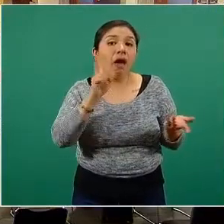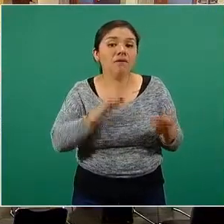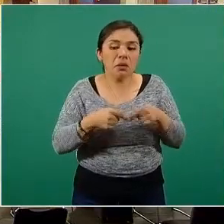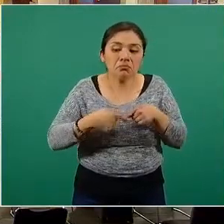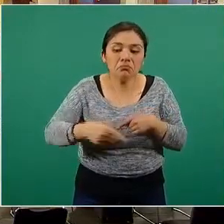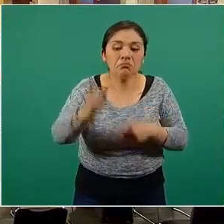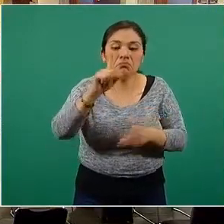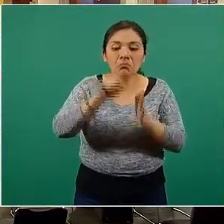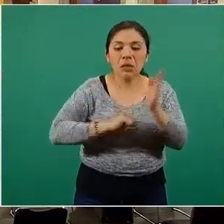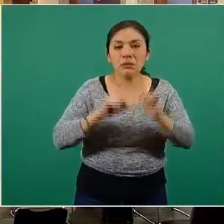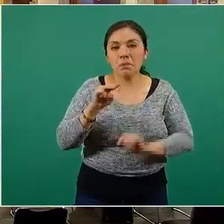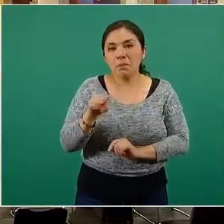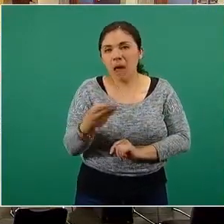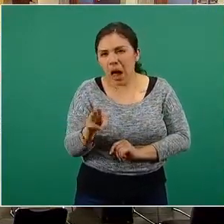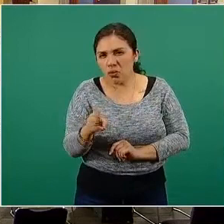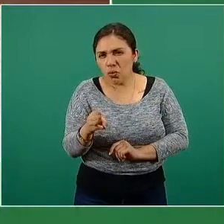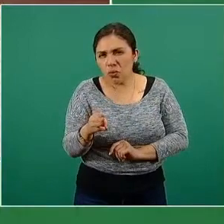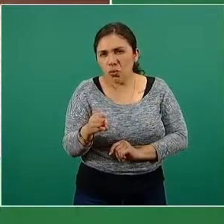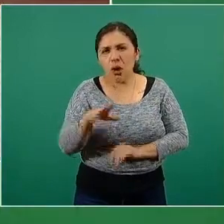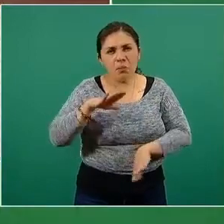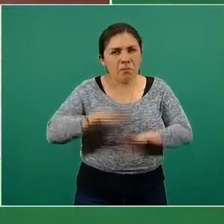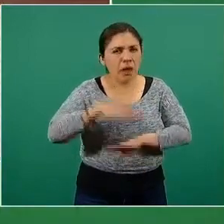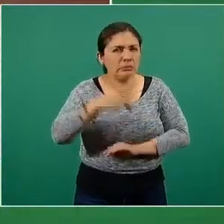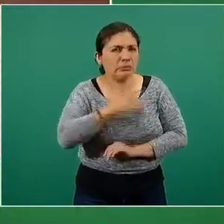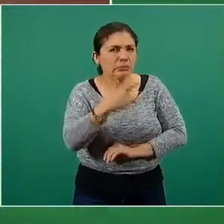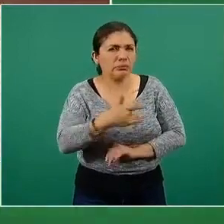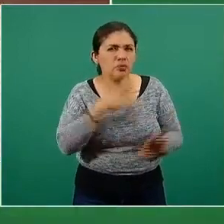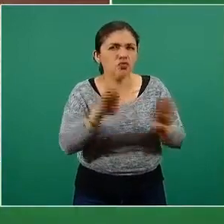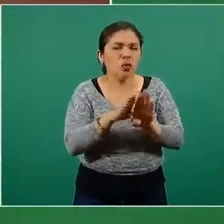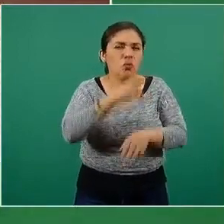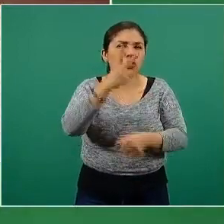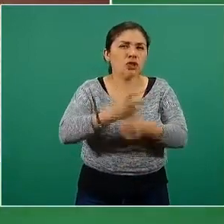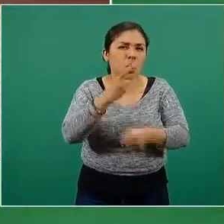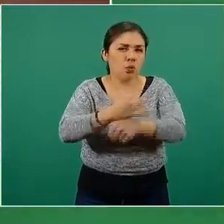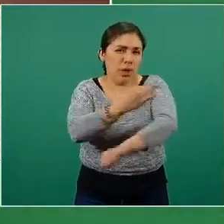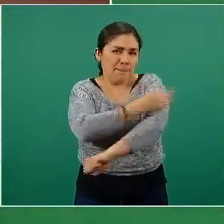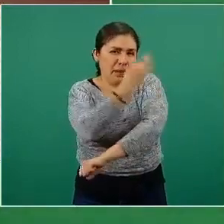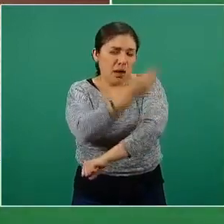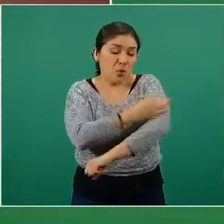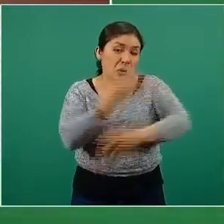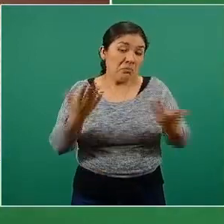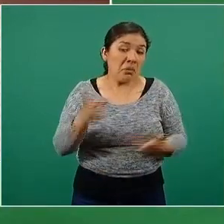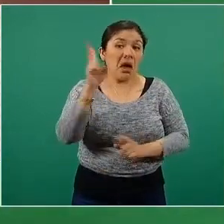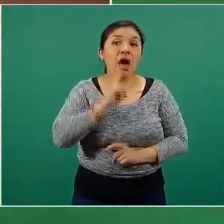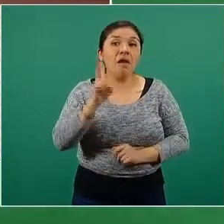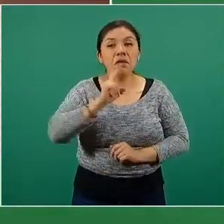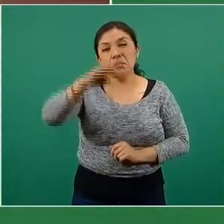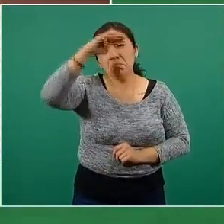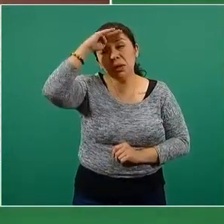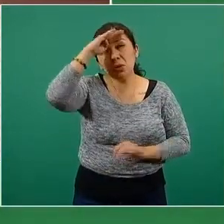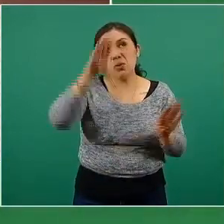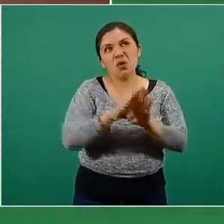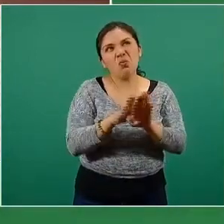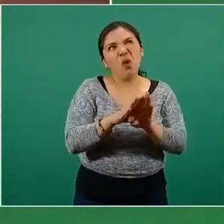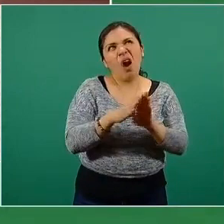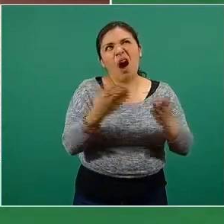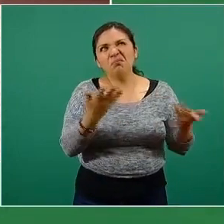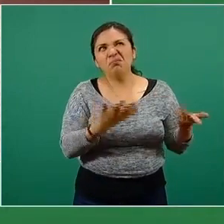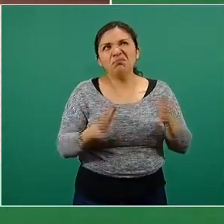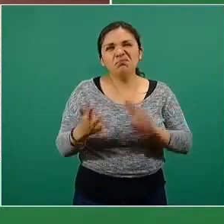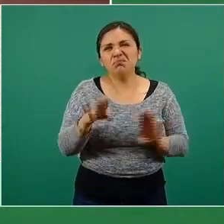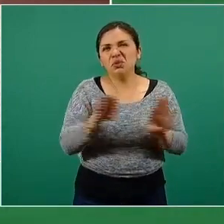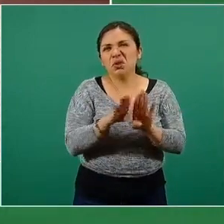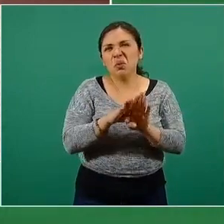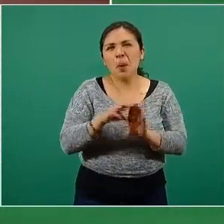mes de mayo, una progresión rápida de segundas dosis, y más o menos esperemos que para mediados o la